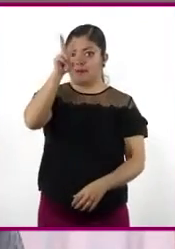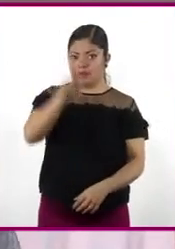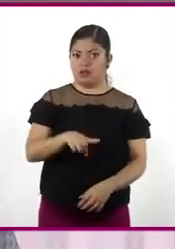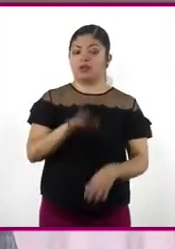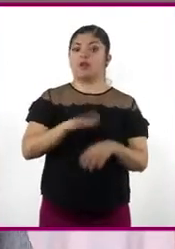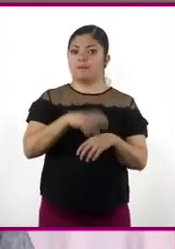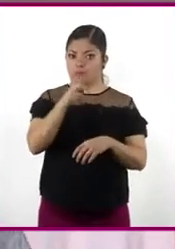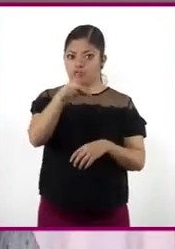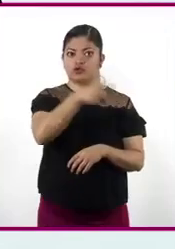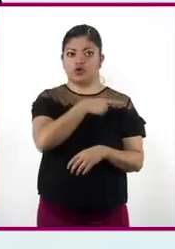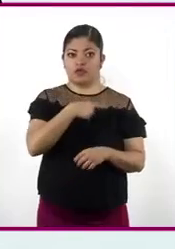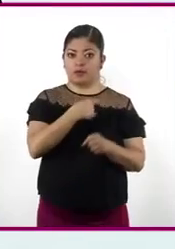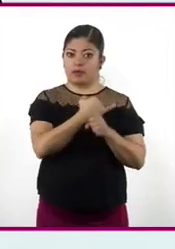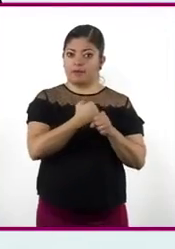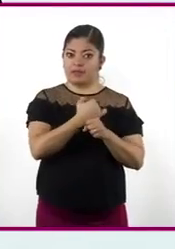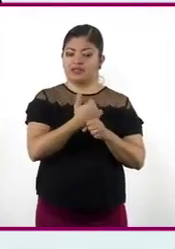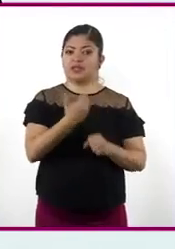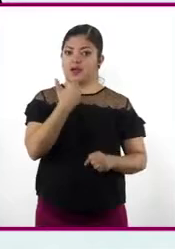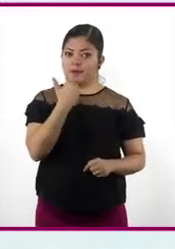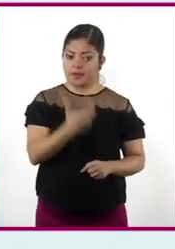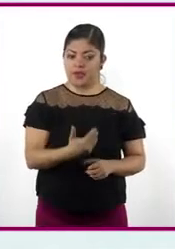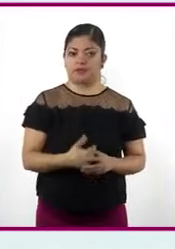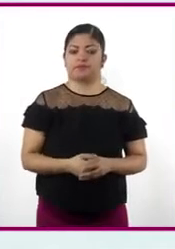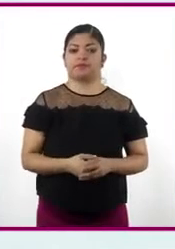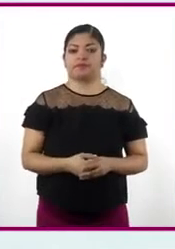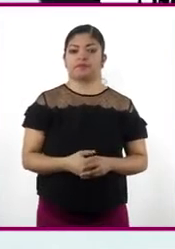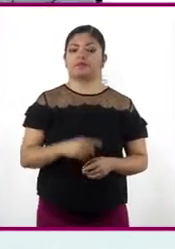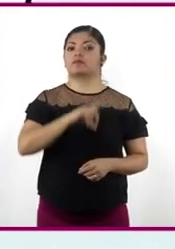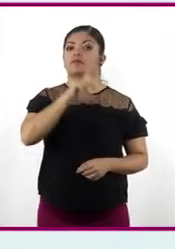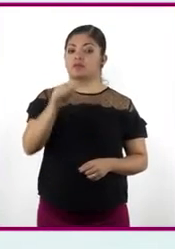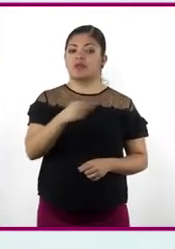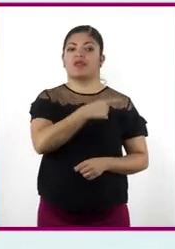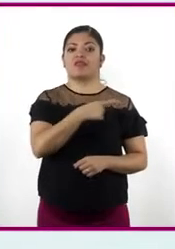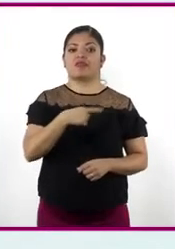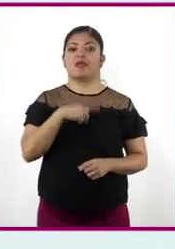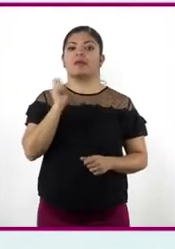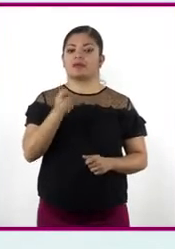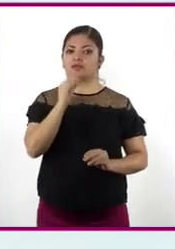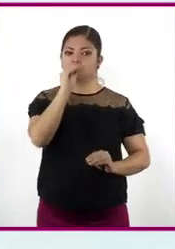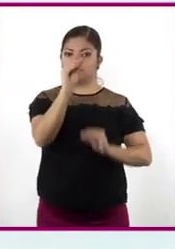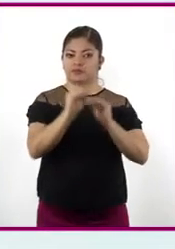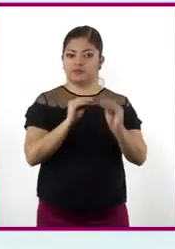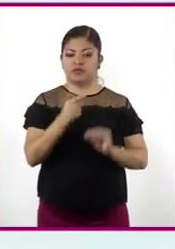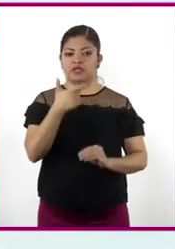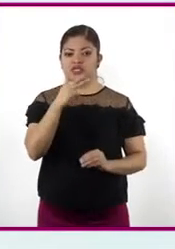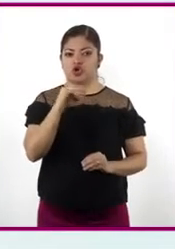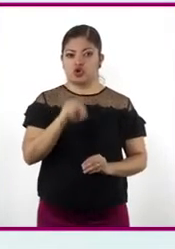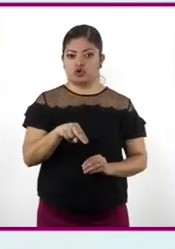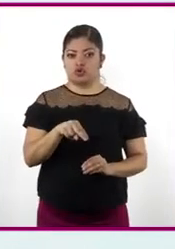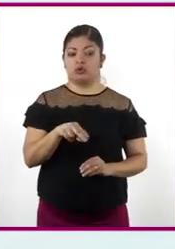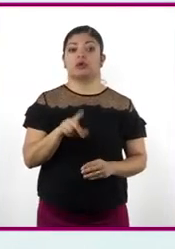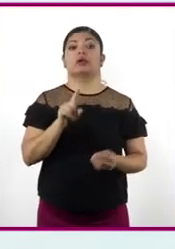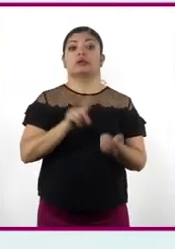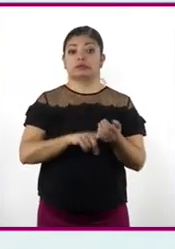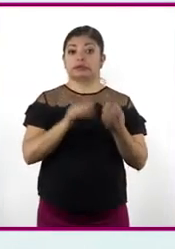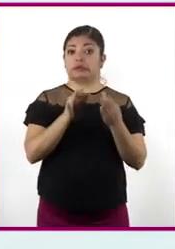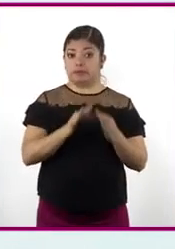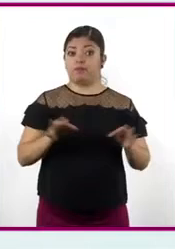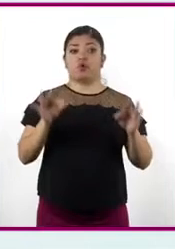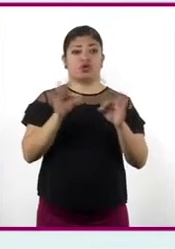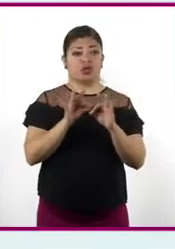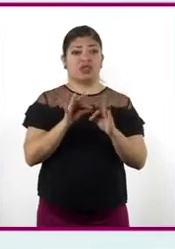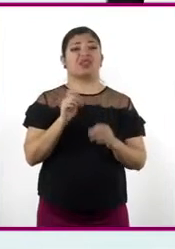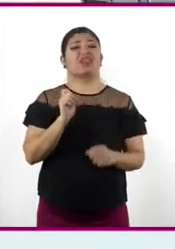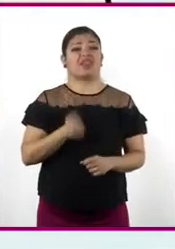a fuentes confiables. Después debemos elaborar un guión. Es importante incluir recursos de apoyo,